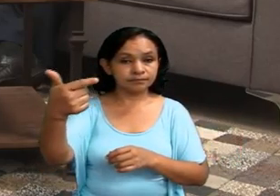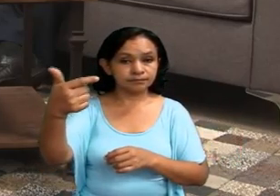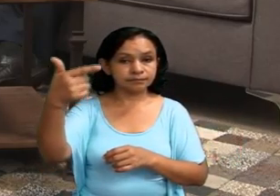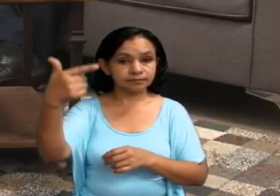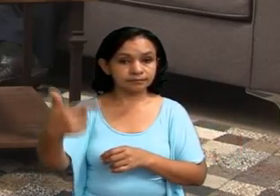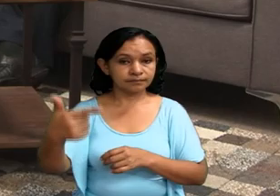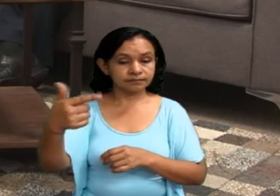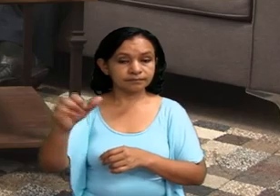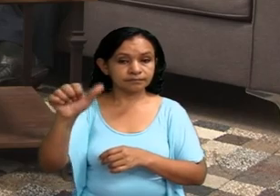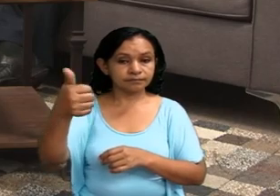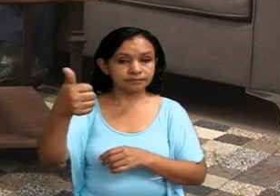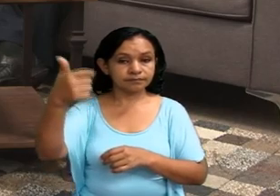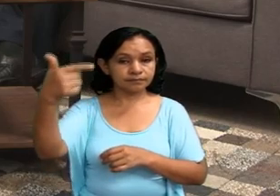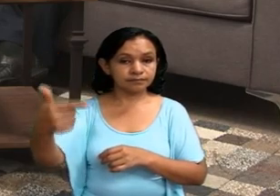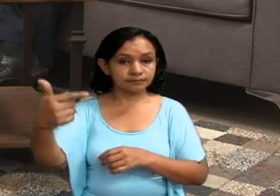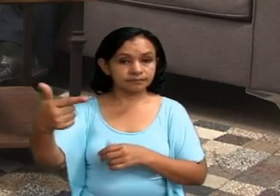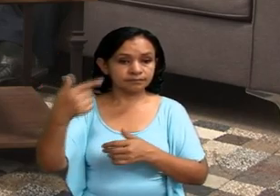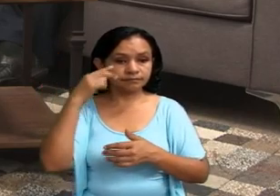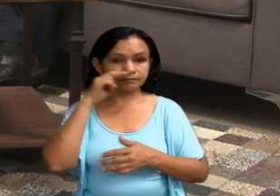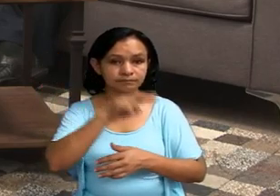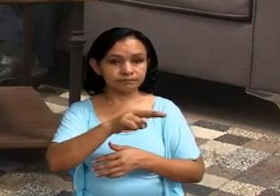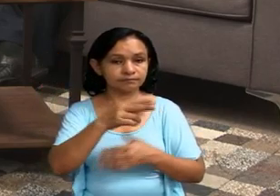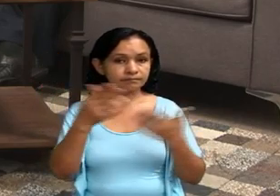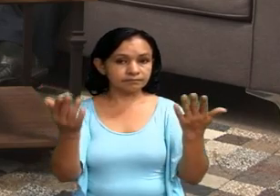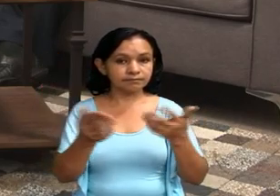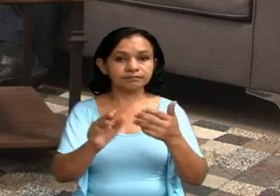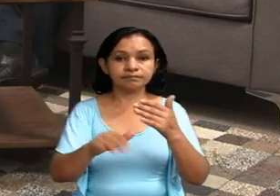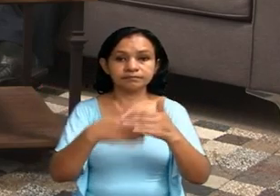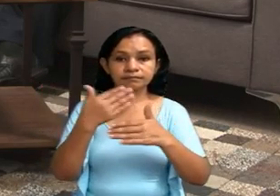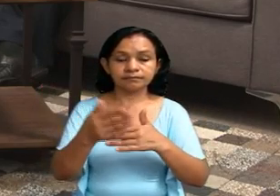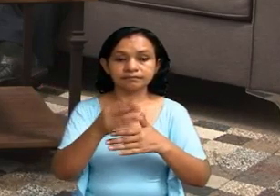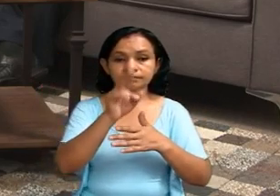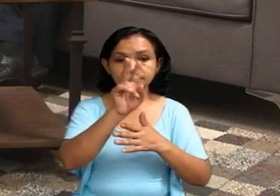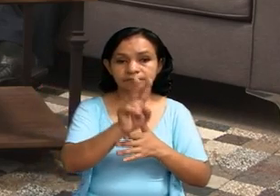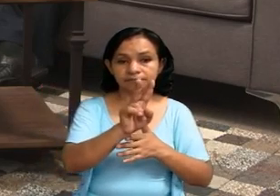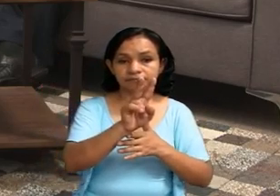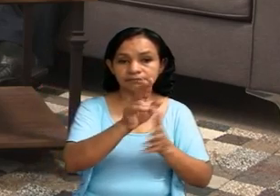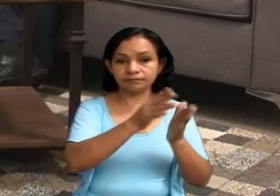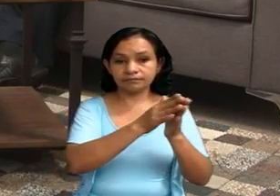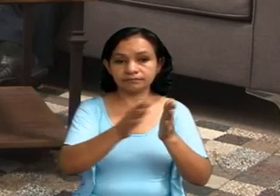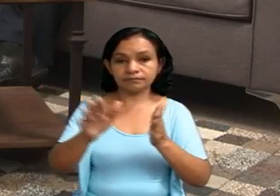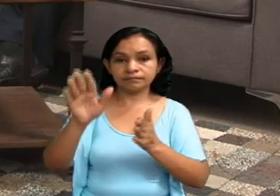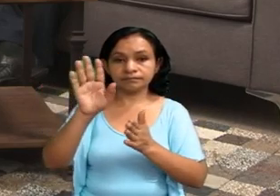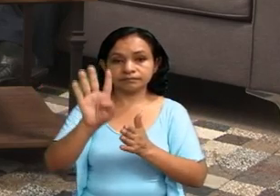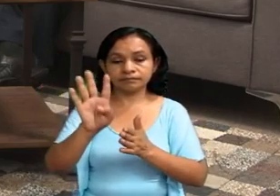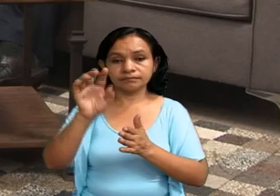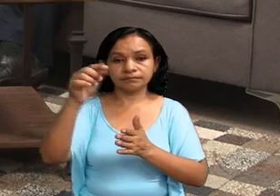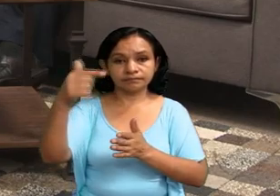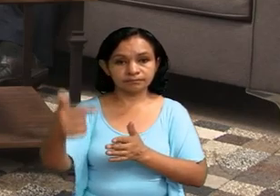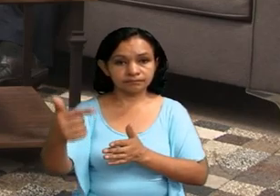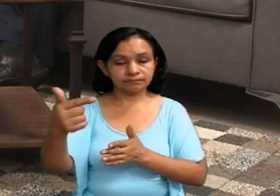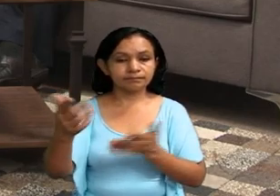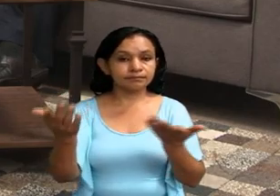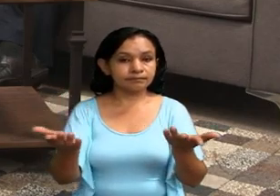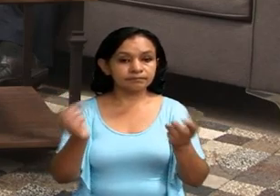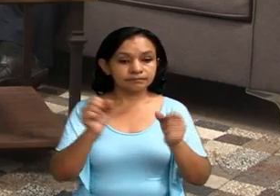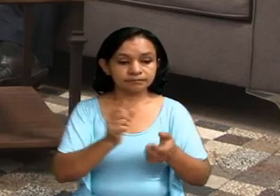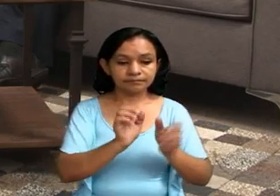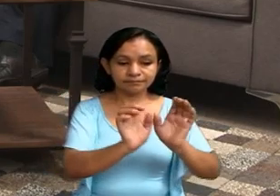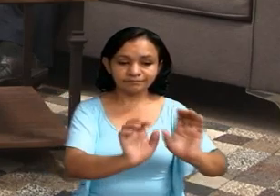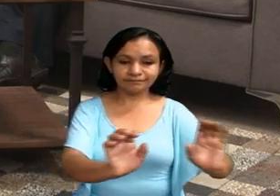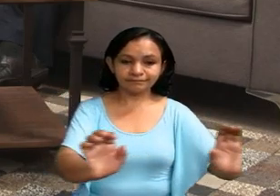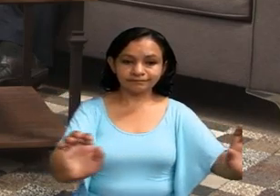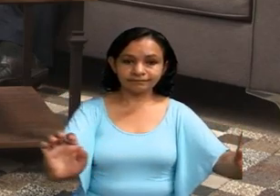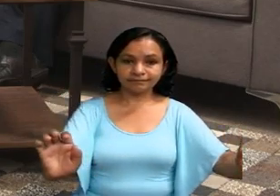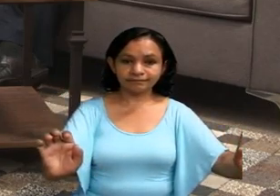etapa es captar los niños de segundo a cuarto grado, que nos permita que el niño,